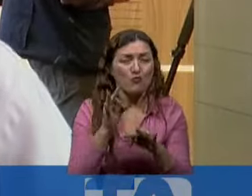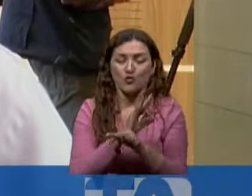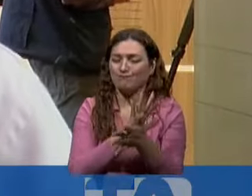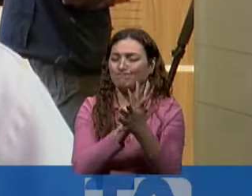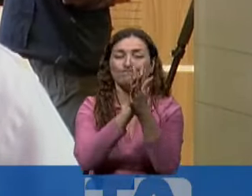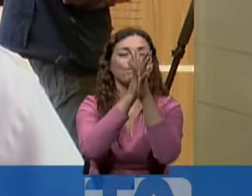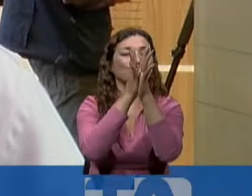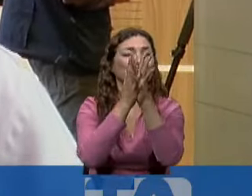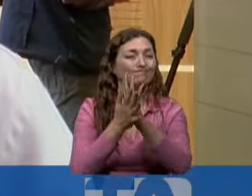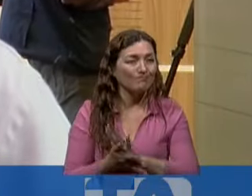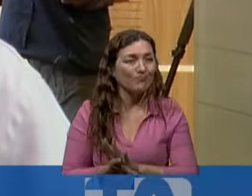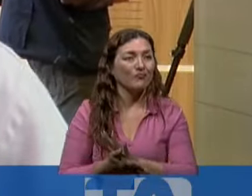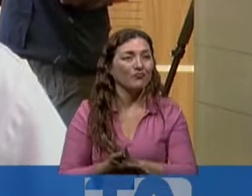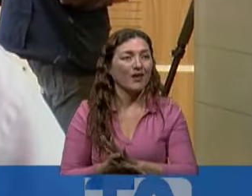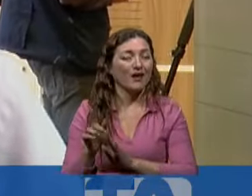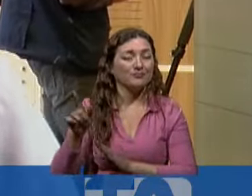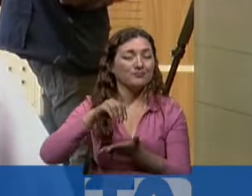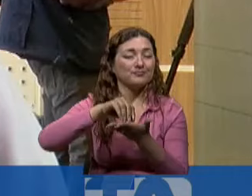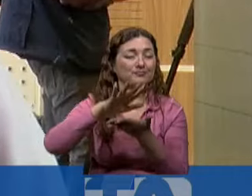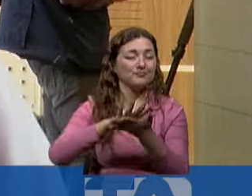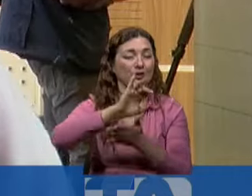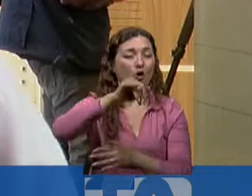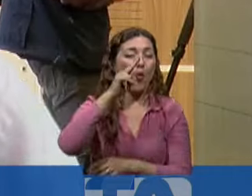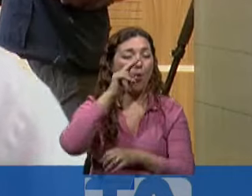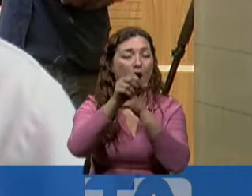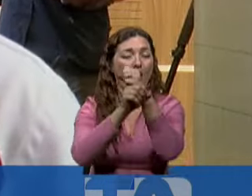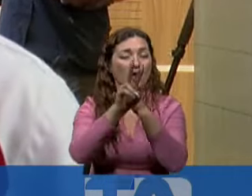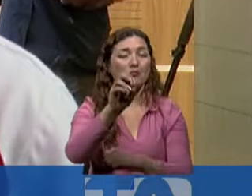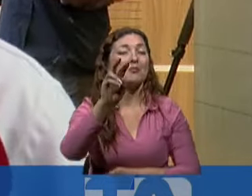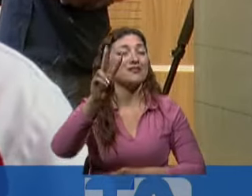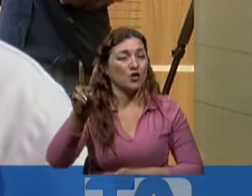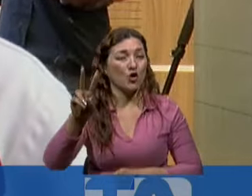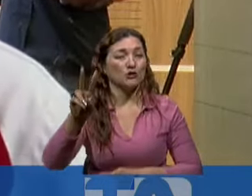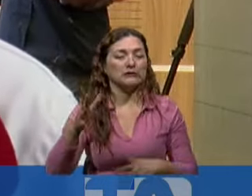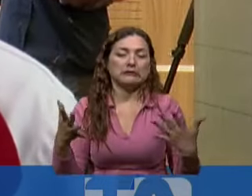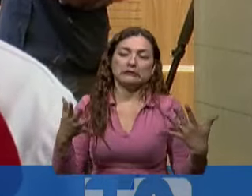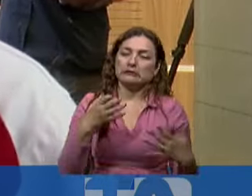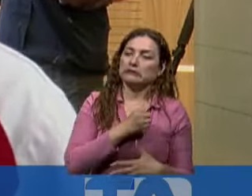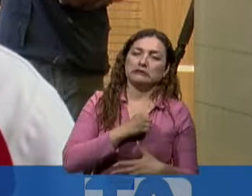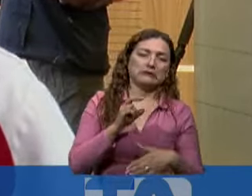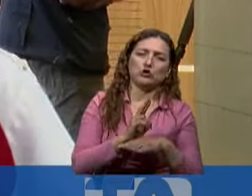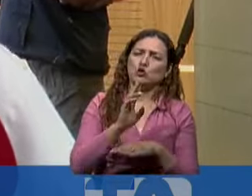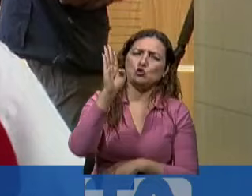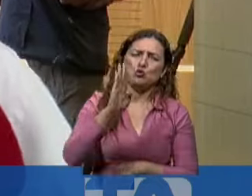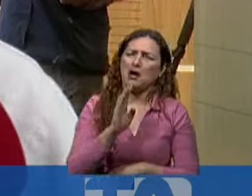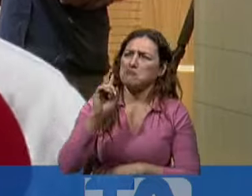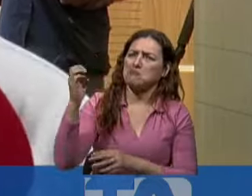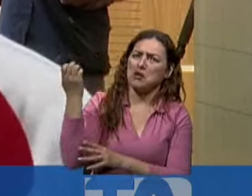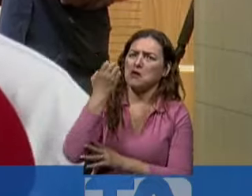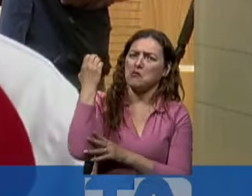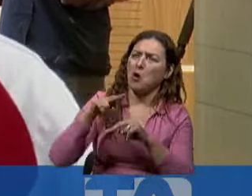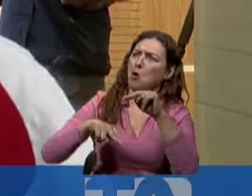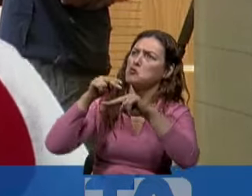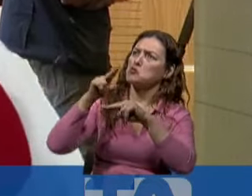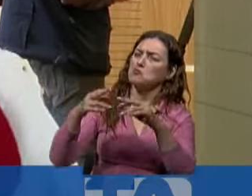funcionó. Esto estuvo ya vigente desde junio del 2022 y lamentablemente nunca hubo una lógica de